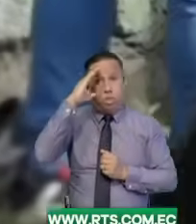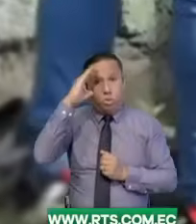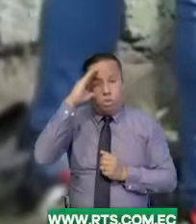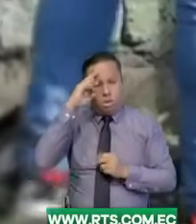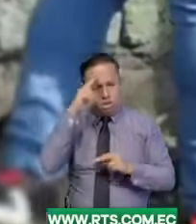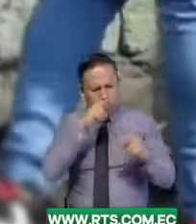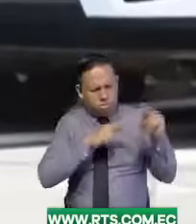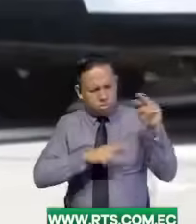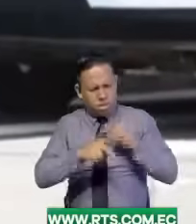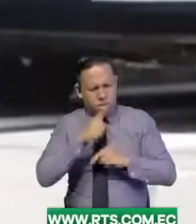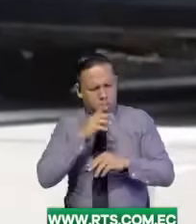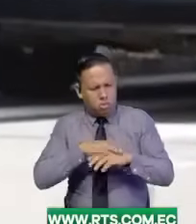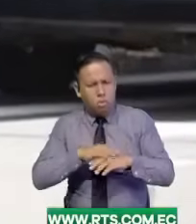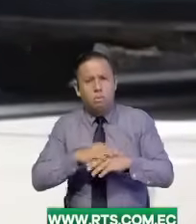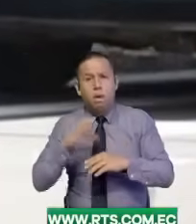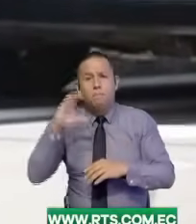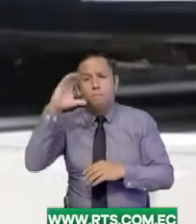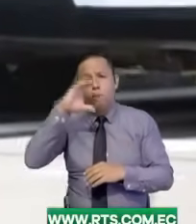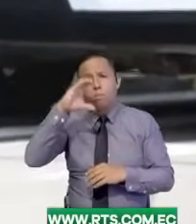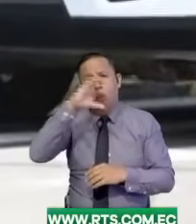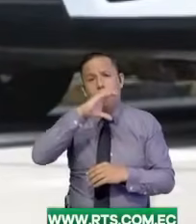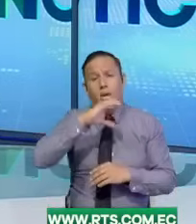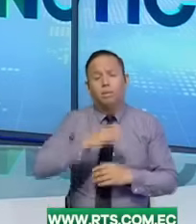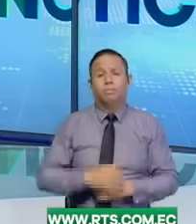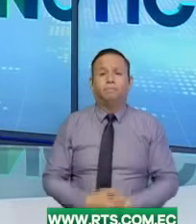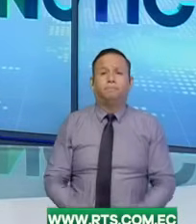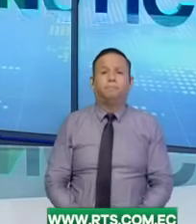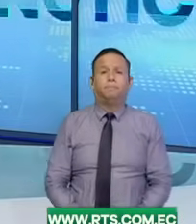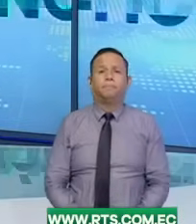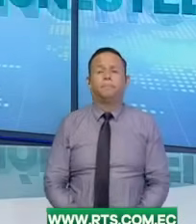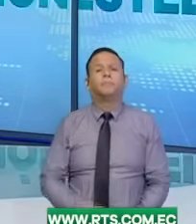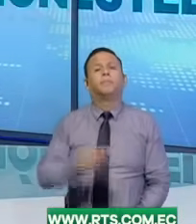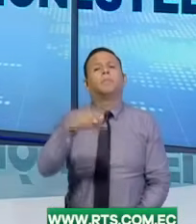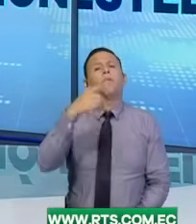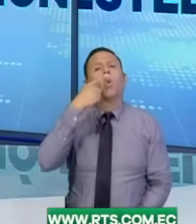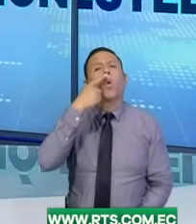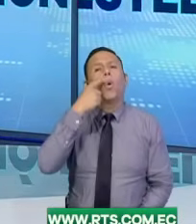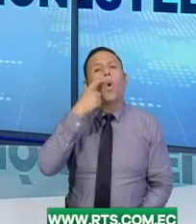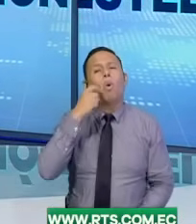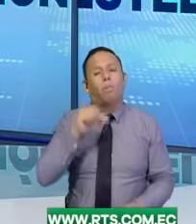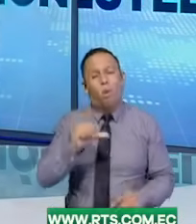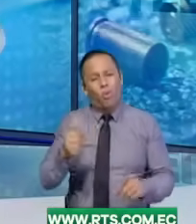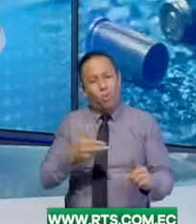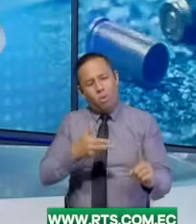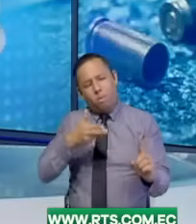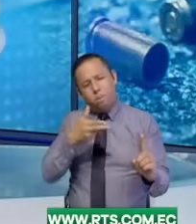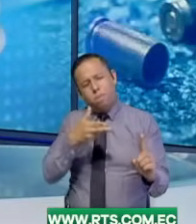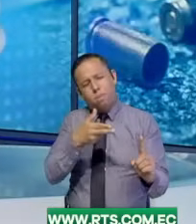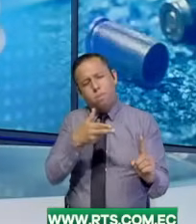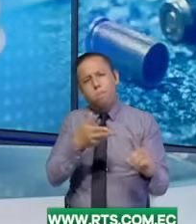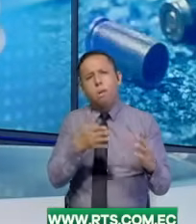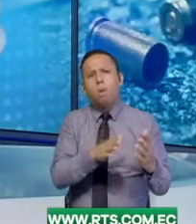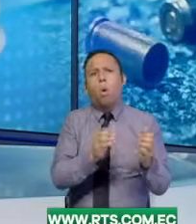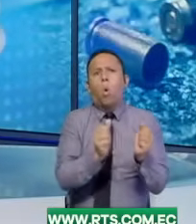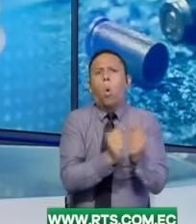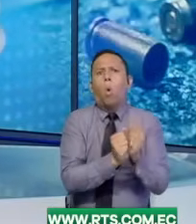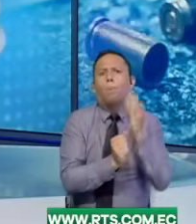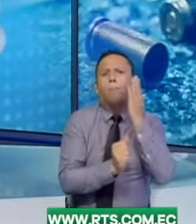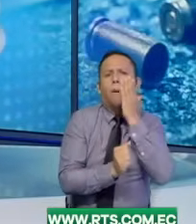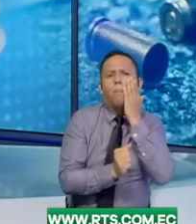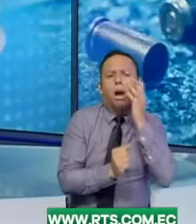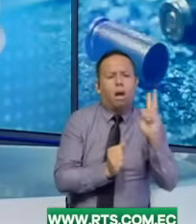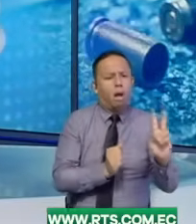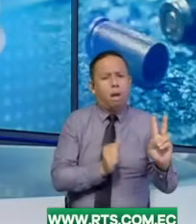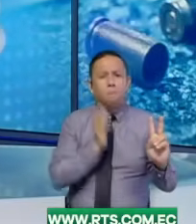crimen. Informó Roselena Vascones. Un hombre fue asesinado de varios disparos en presencia de su madre, quien también